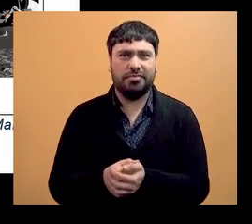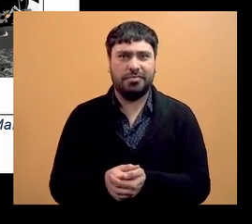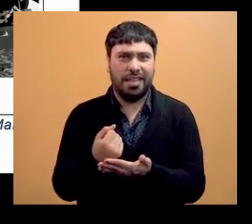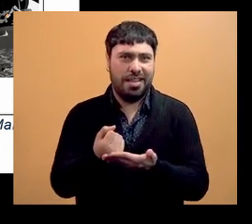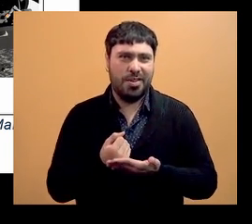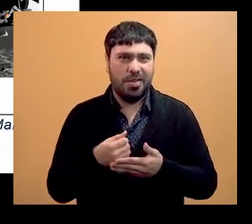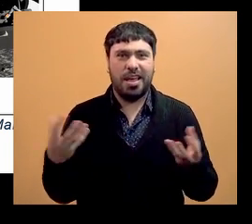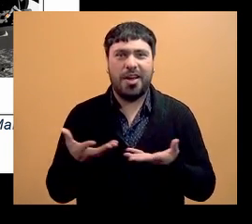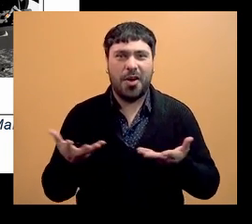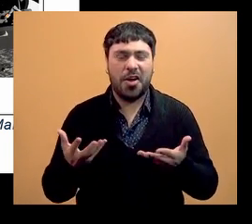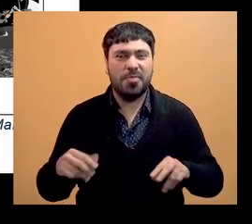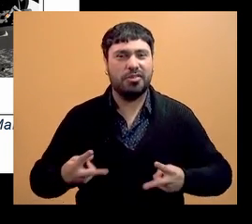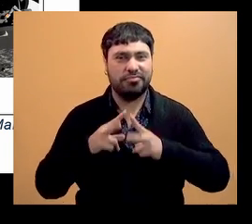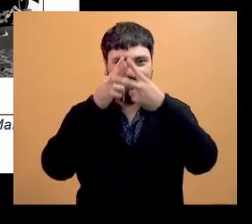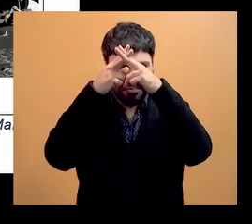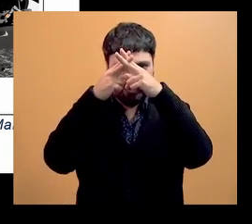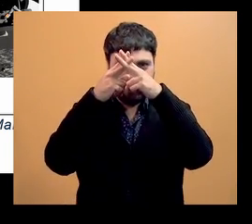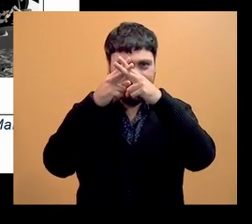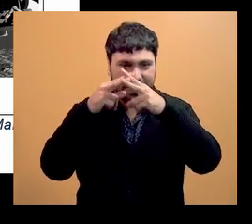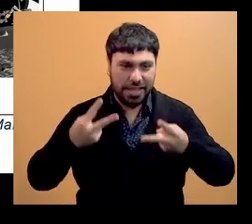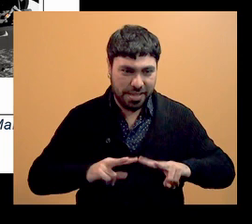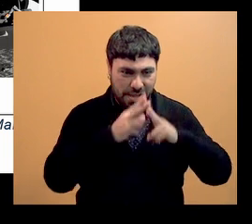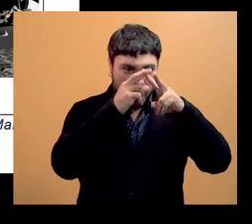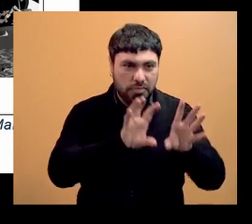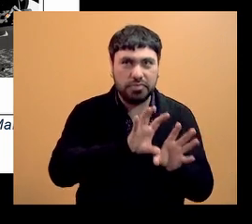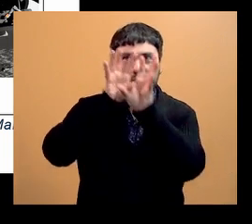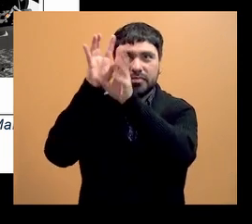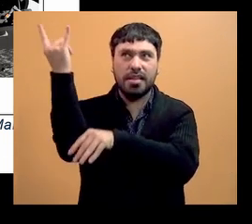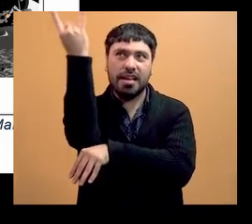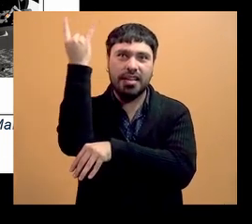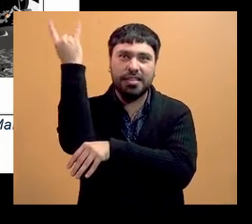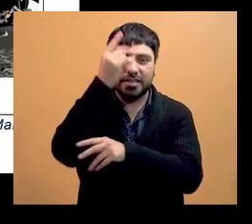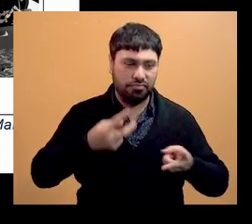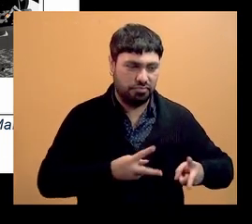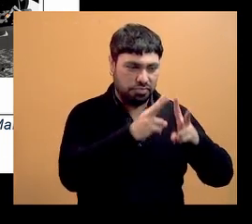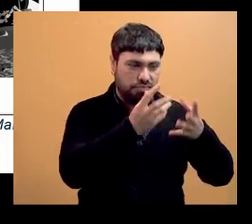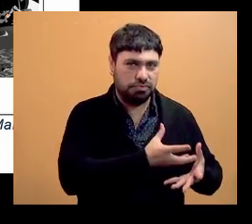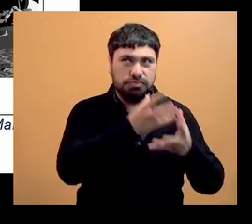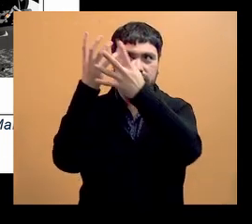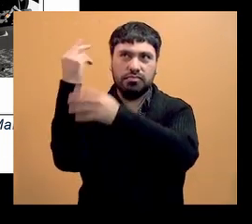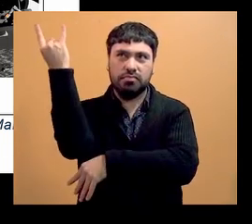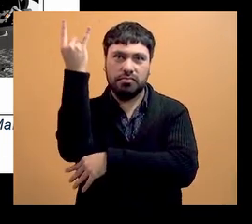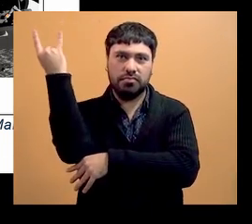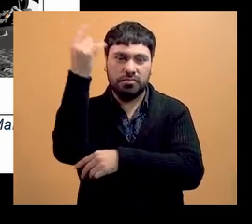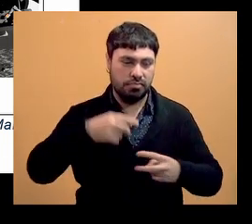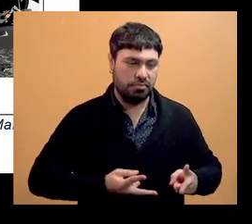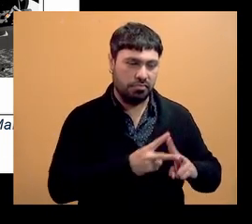de construcción en el espacio y de habitabilidad por largos periodos de tiempo, ya sea en la Luna, en Marte, etc.